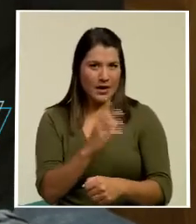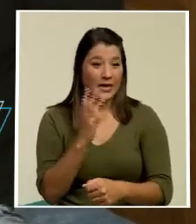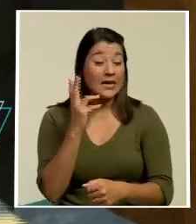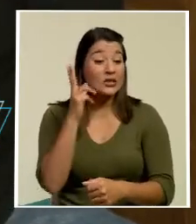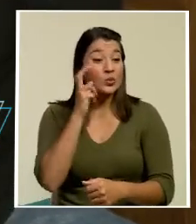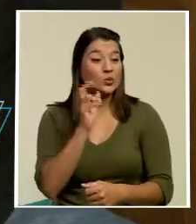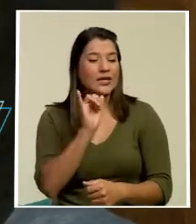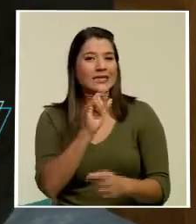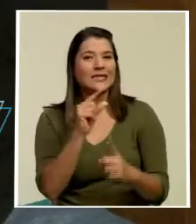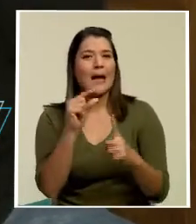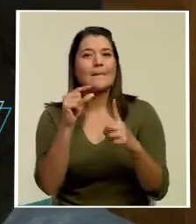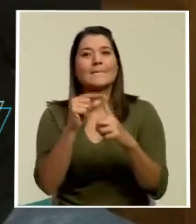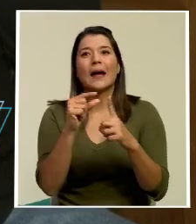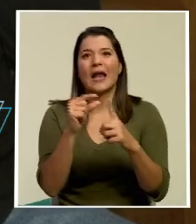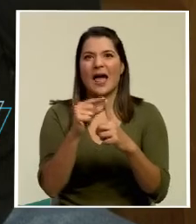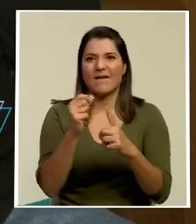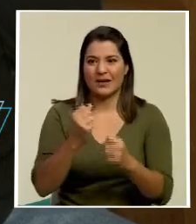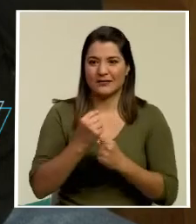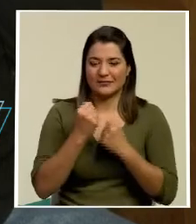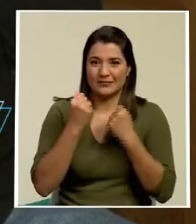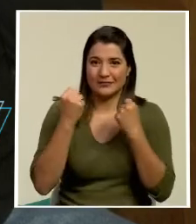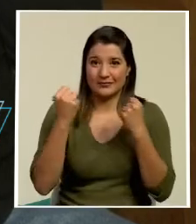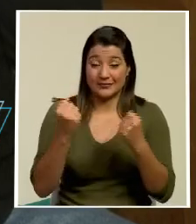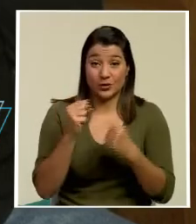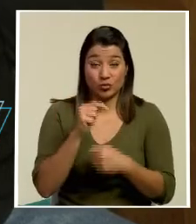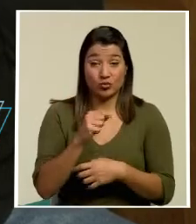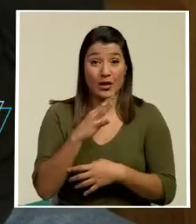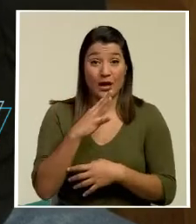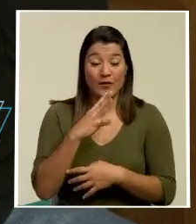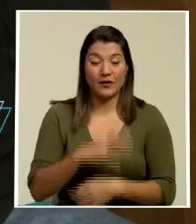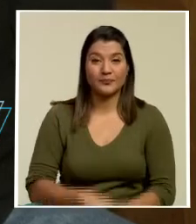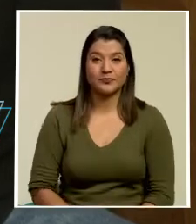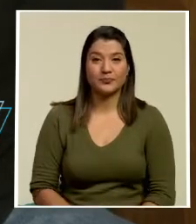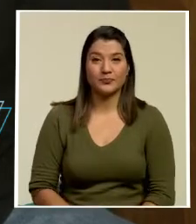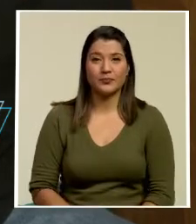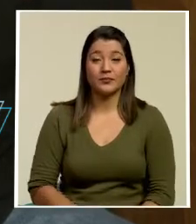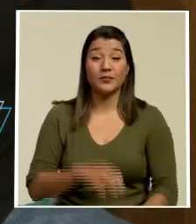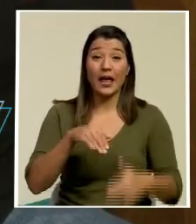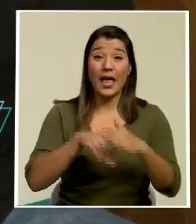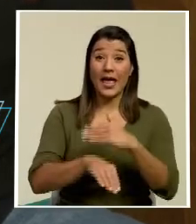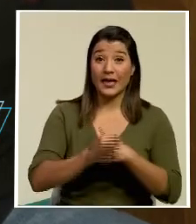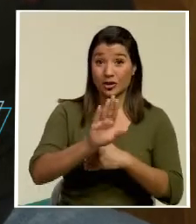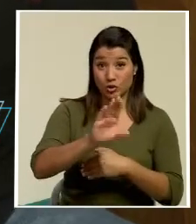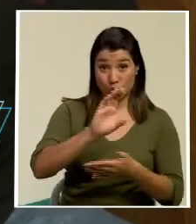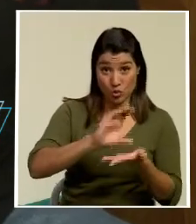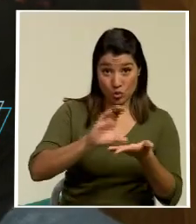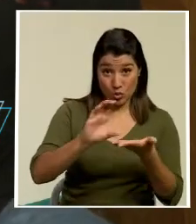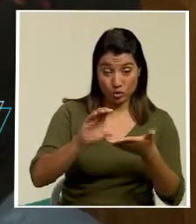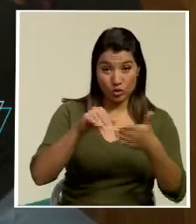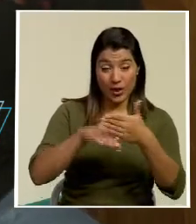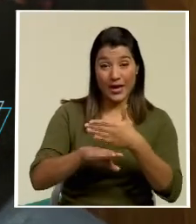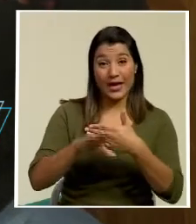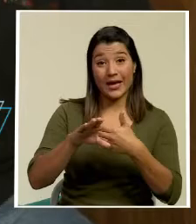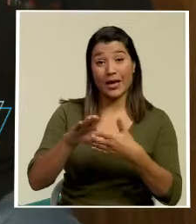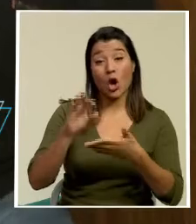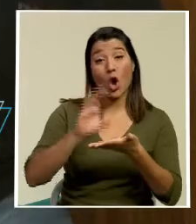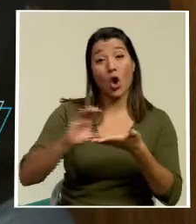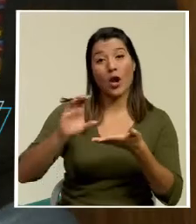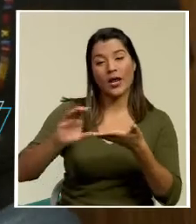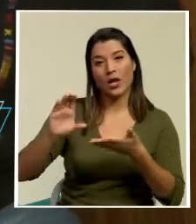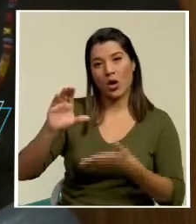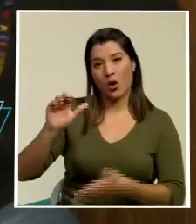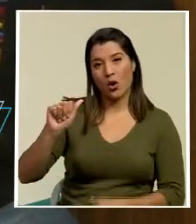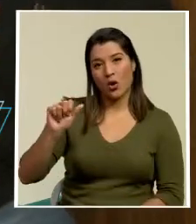prodigiosa de la que hablas. En tus cursos del Castella se leía